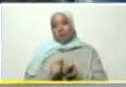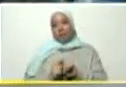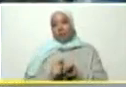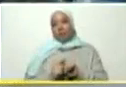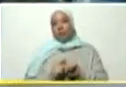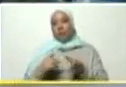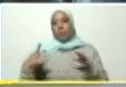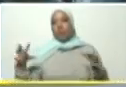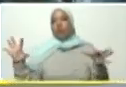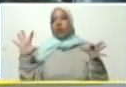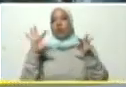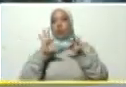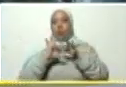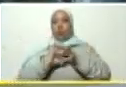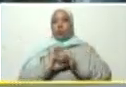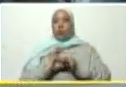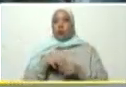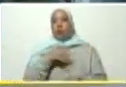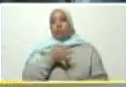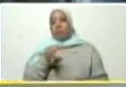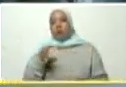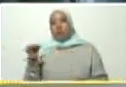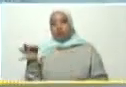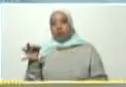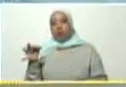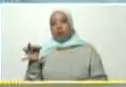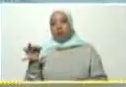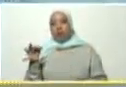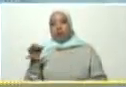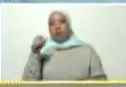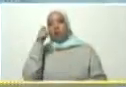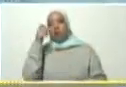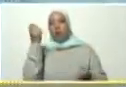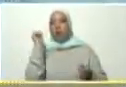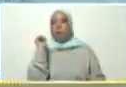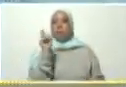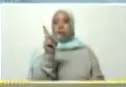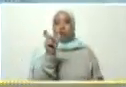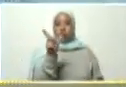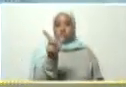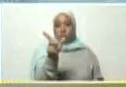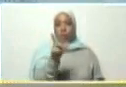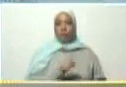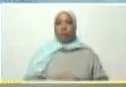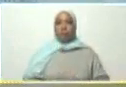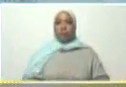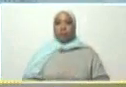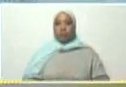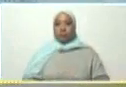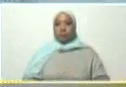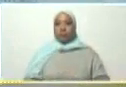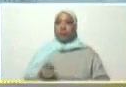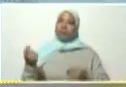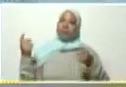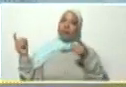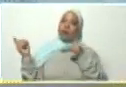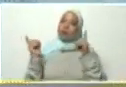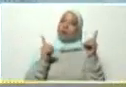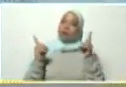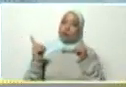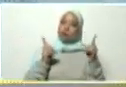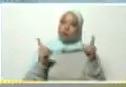Unión Perfecta de las bases del partido socialista Unido de Venezuela en el debate